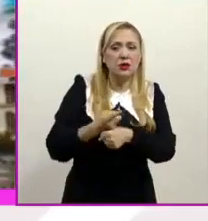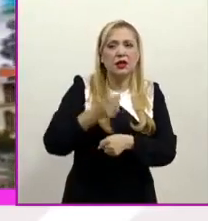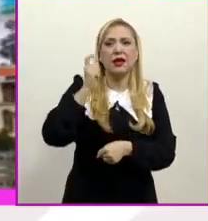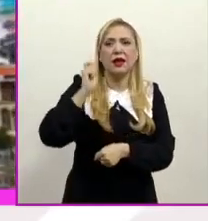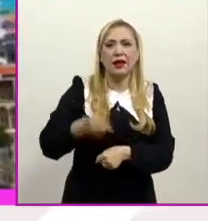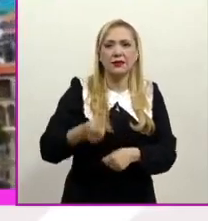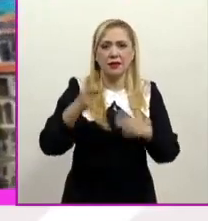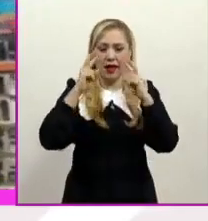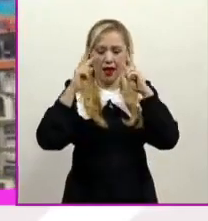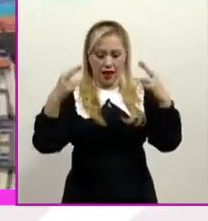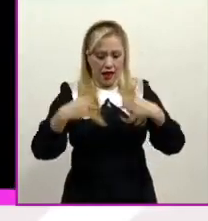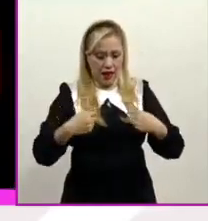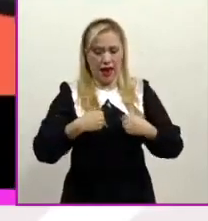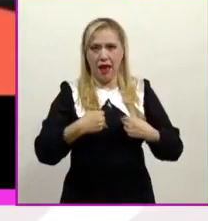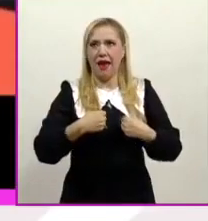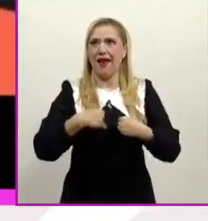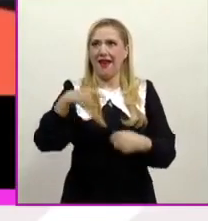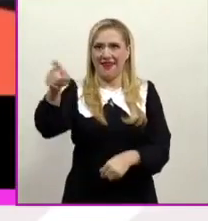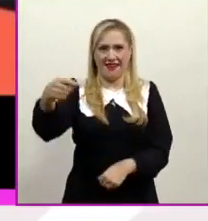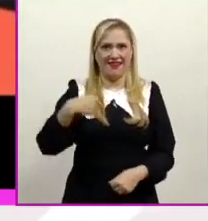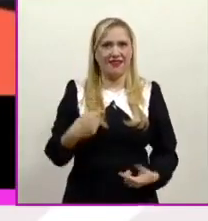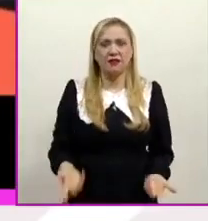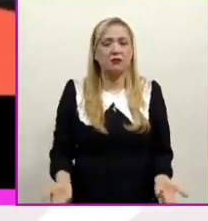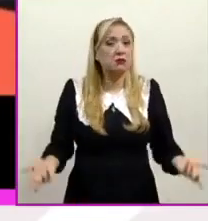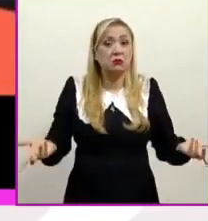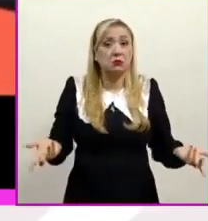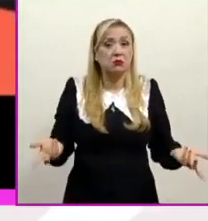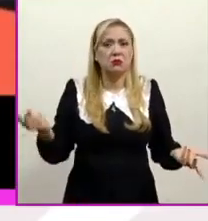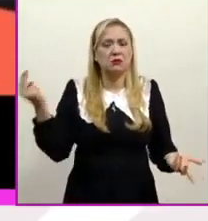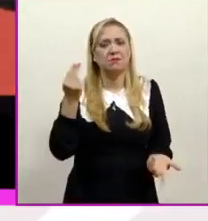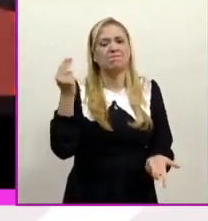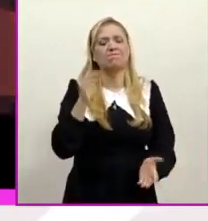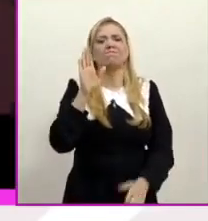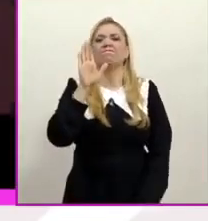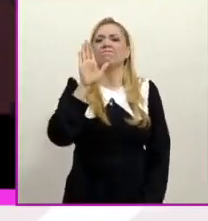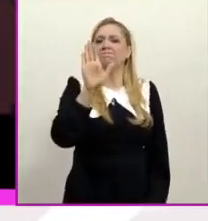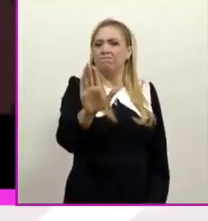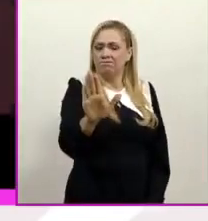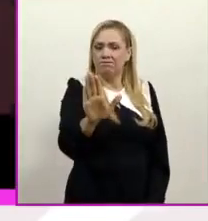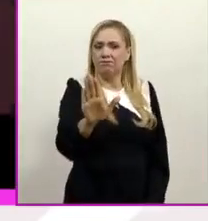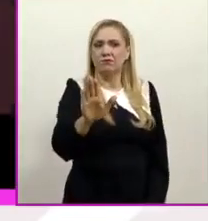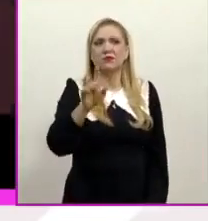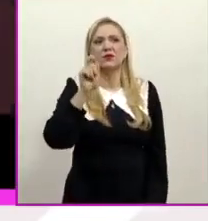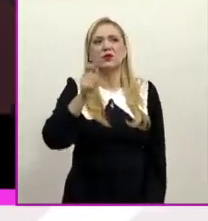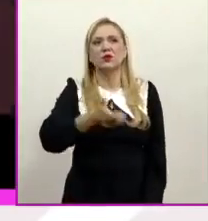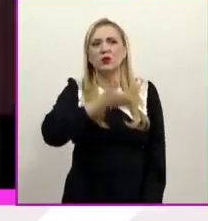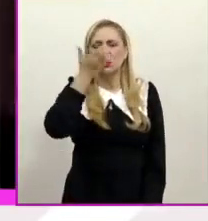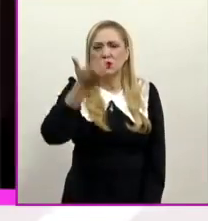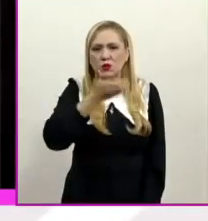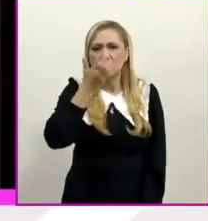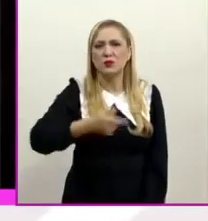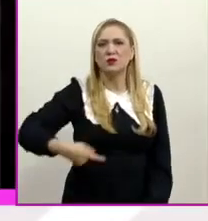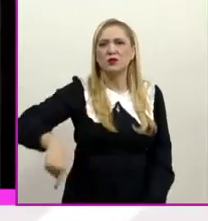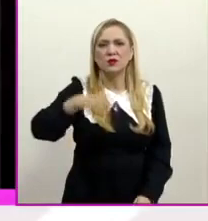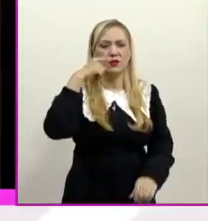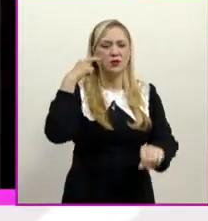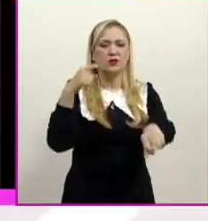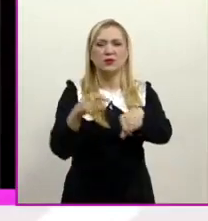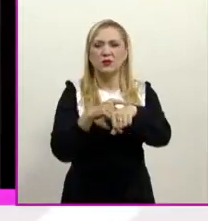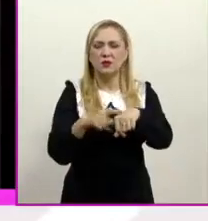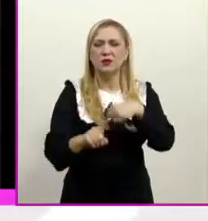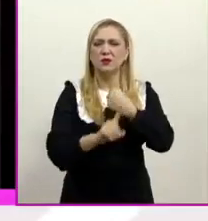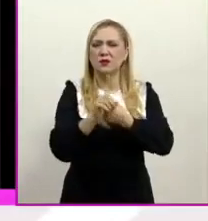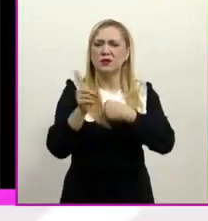nos veamos representados. Es necesario poner un alto desde el cotidiano a las palabras y situaciones racistas que